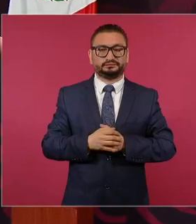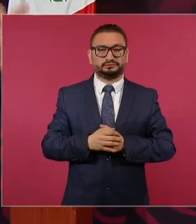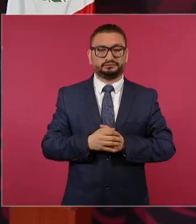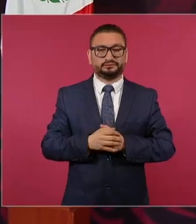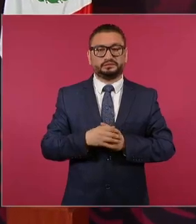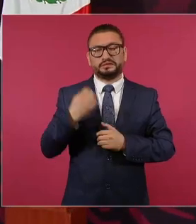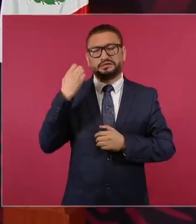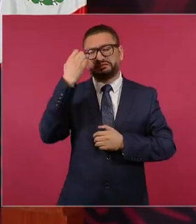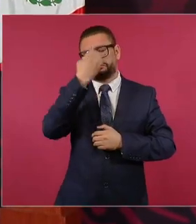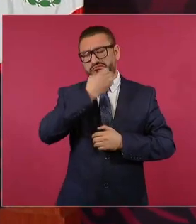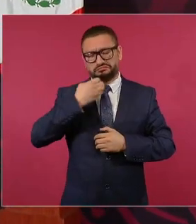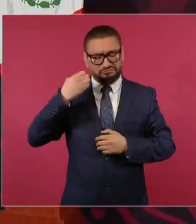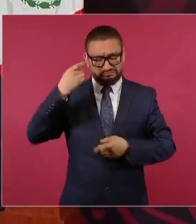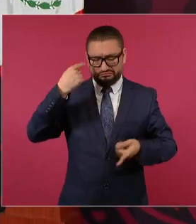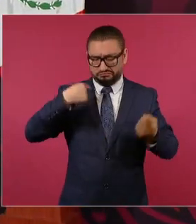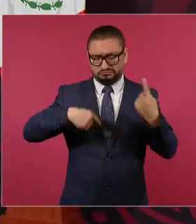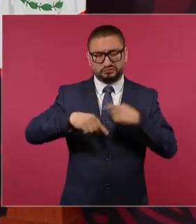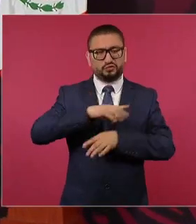análisis general